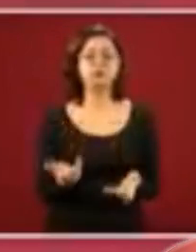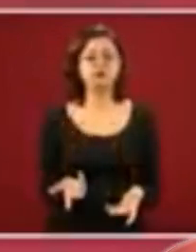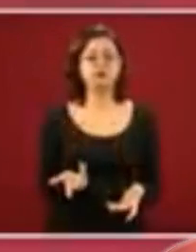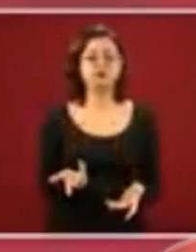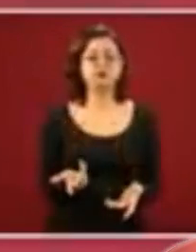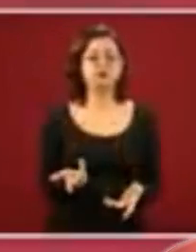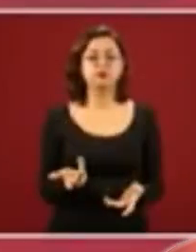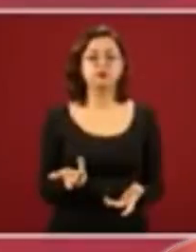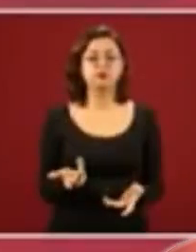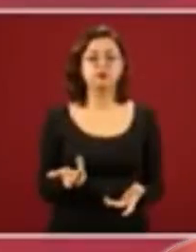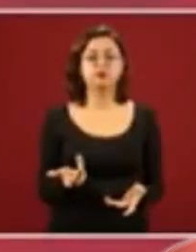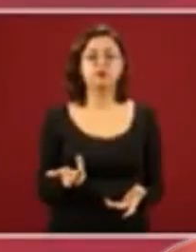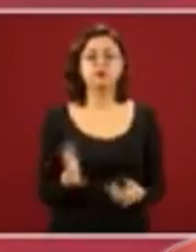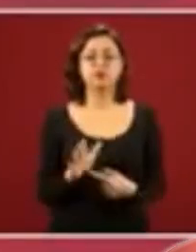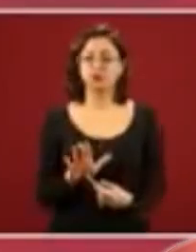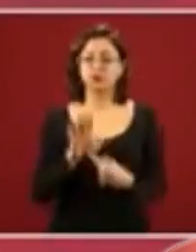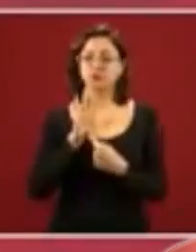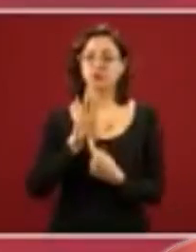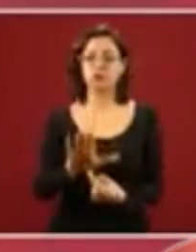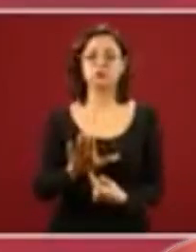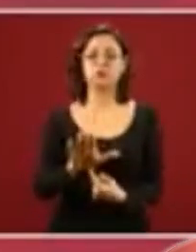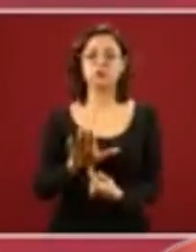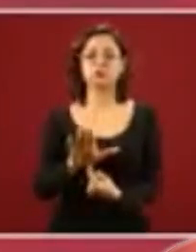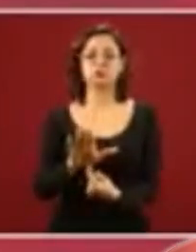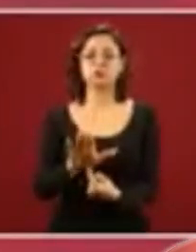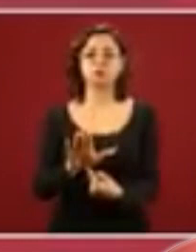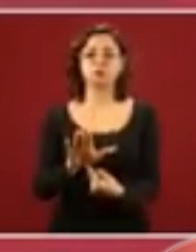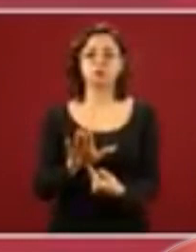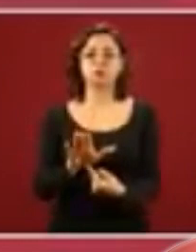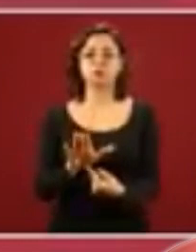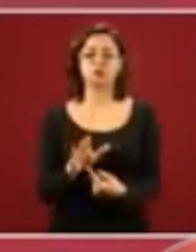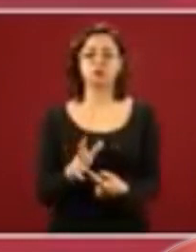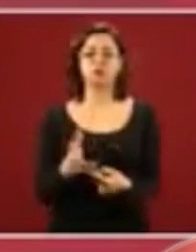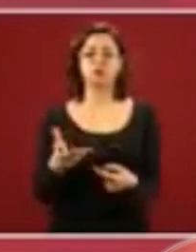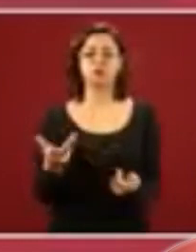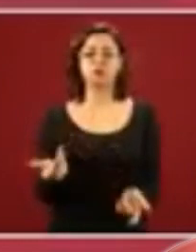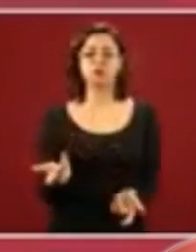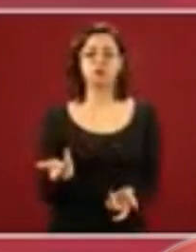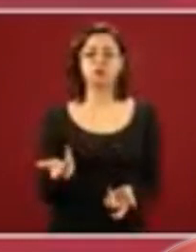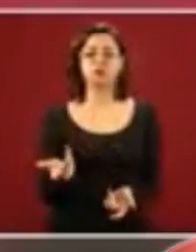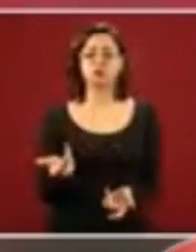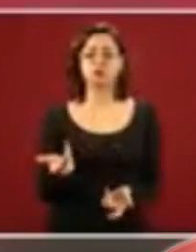dejar de manifiesto que la gratuidad